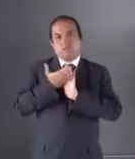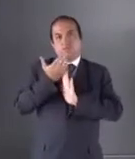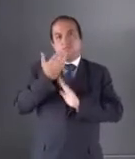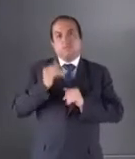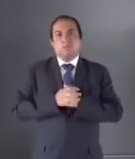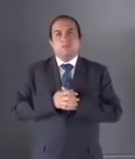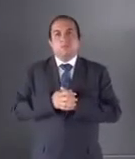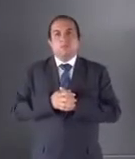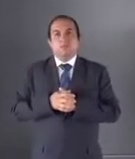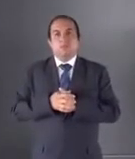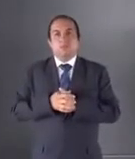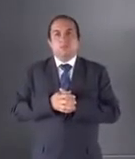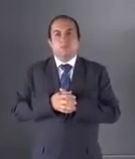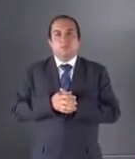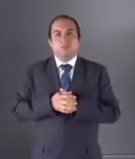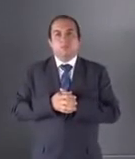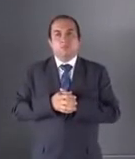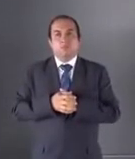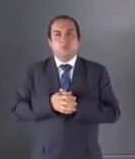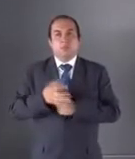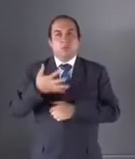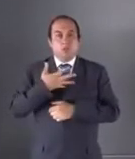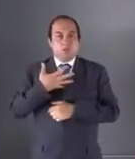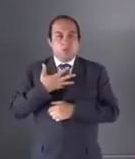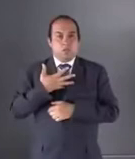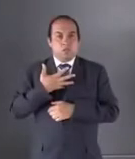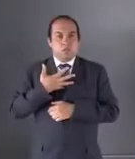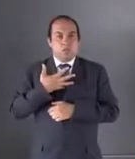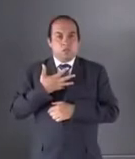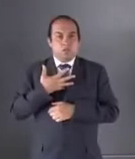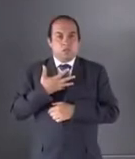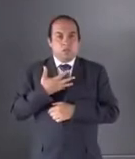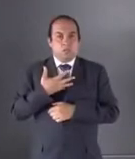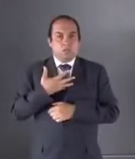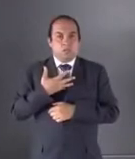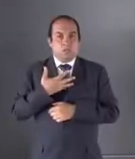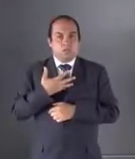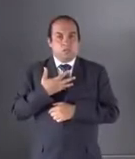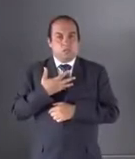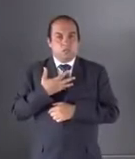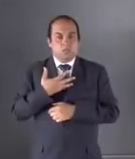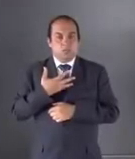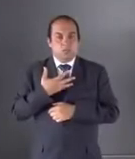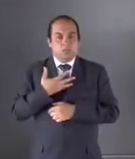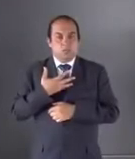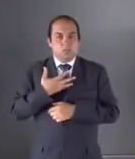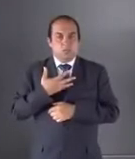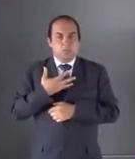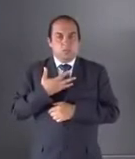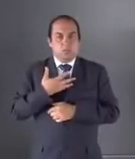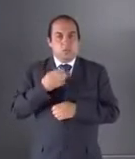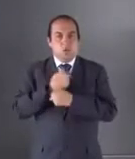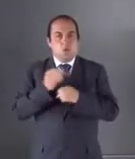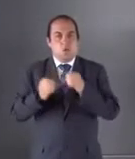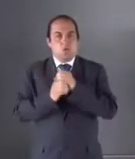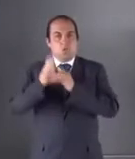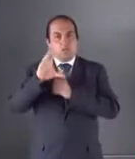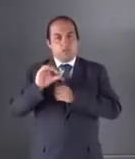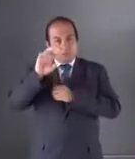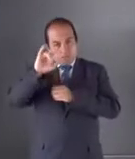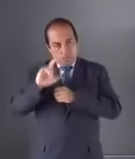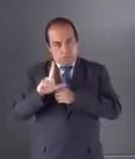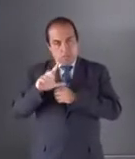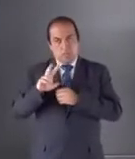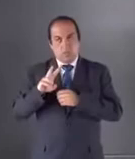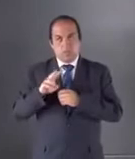y lo que tenemos en cuanto a instalaciones de obra civil